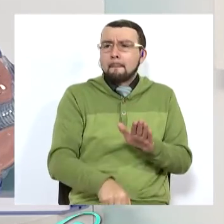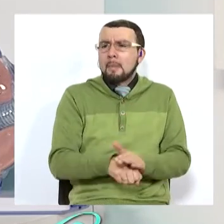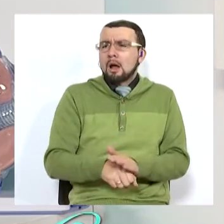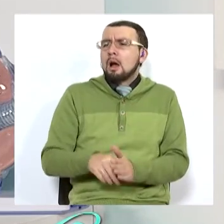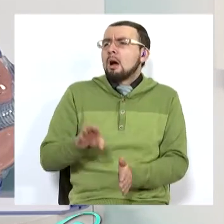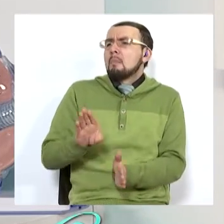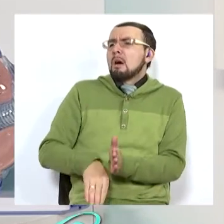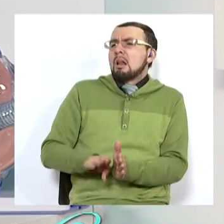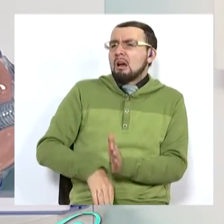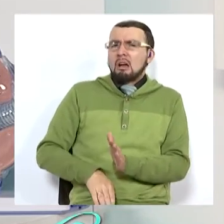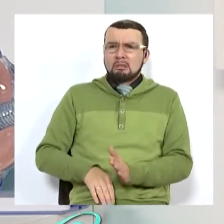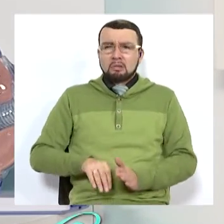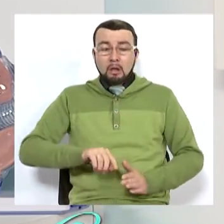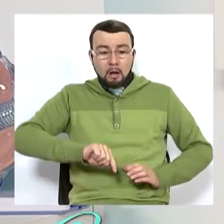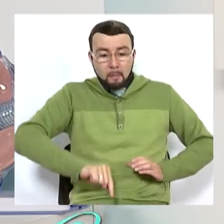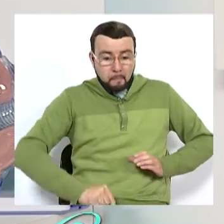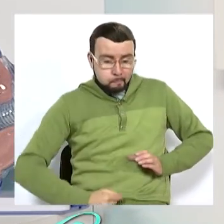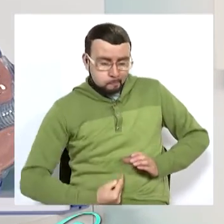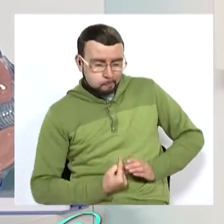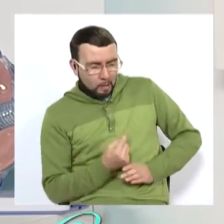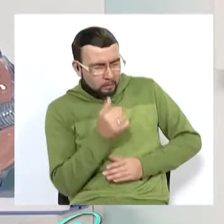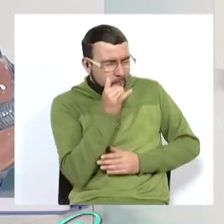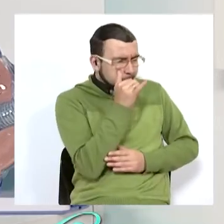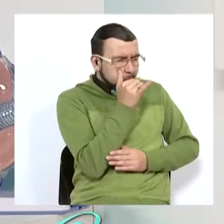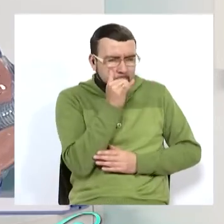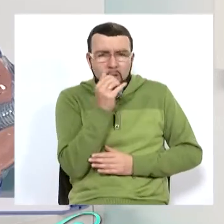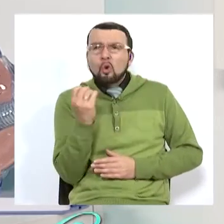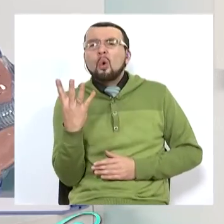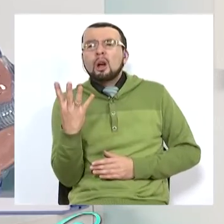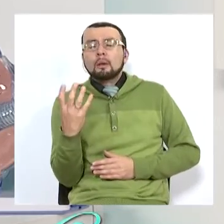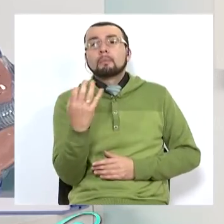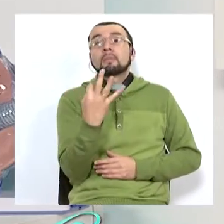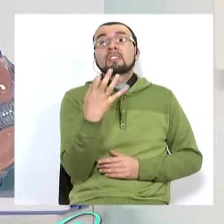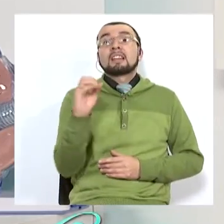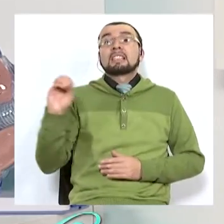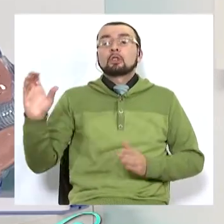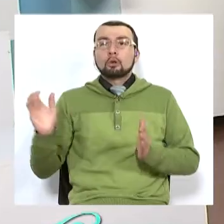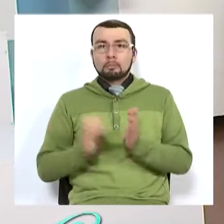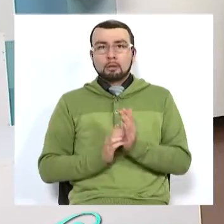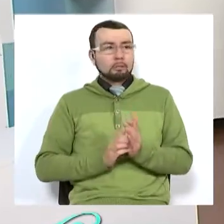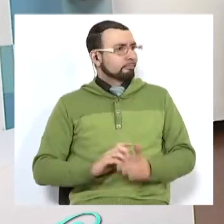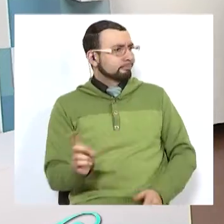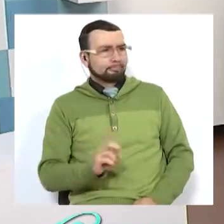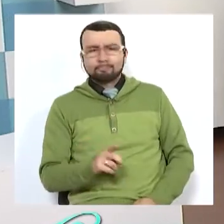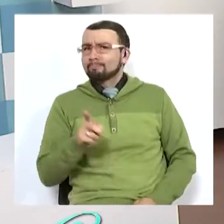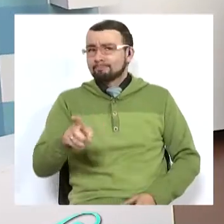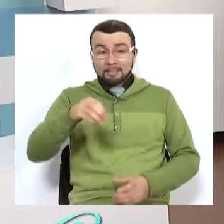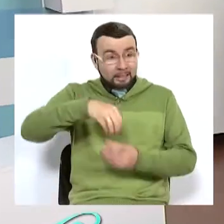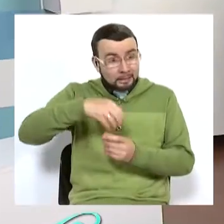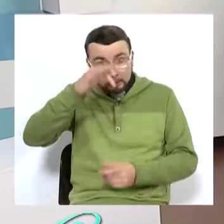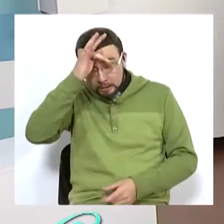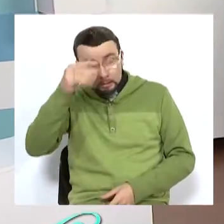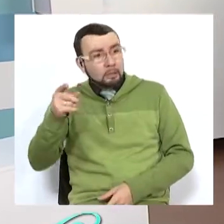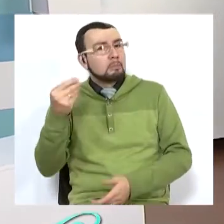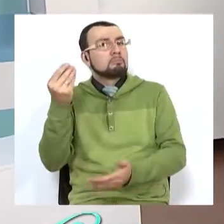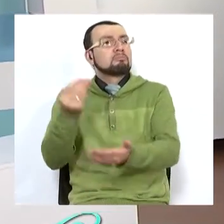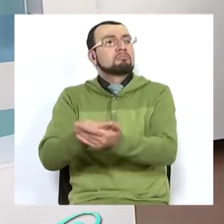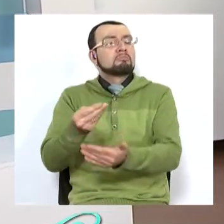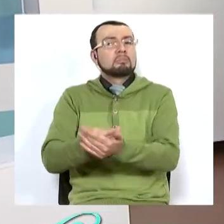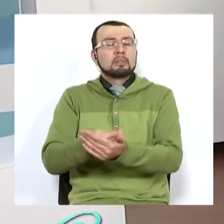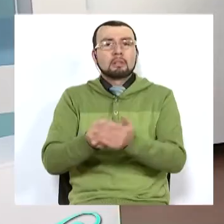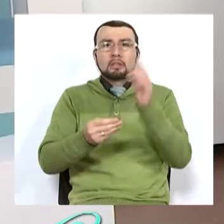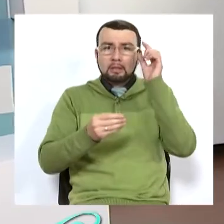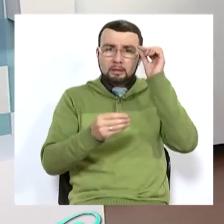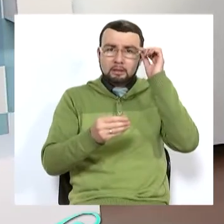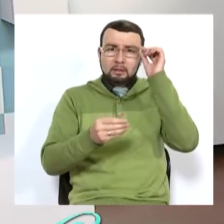colonoscopia que vale 300.000 pesos. No, a una EPS le pagarán un gastroenterólogo, le pagarán